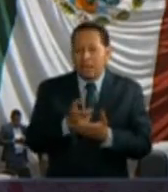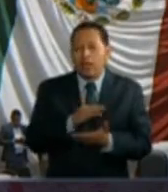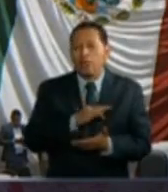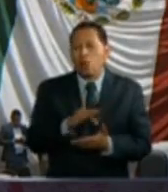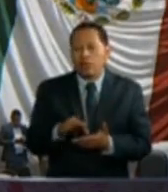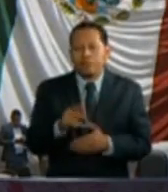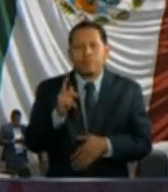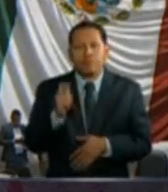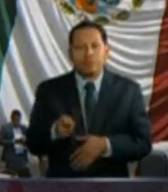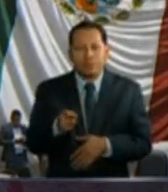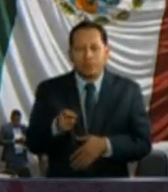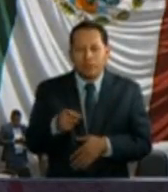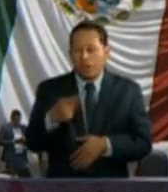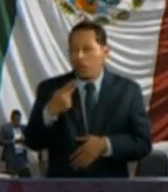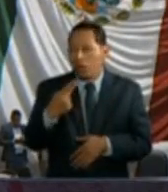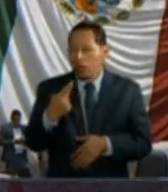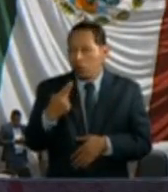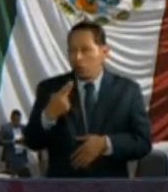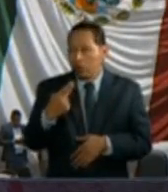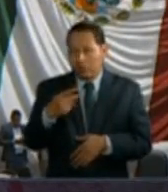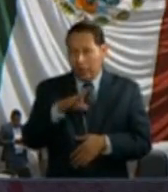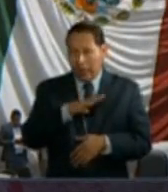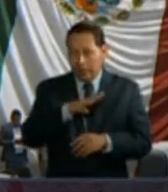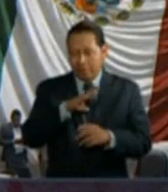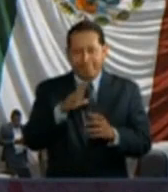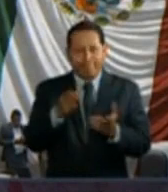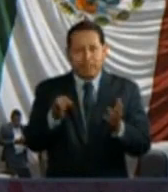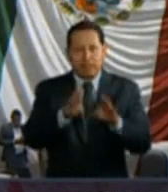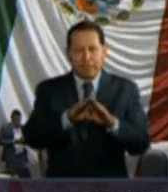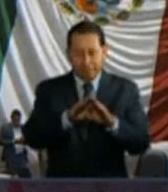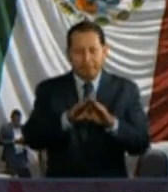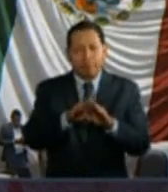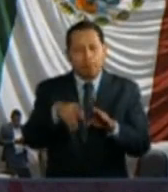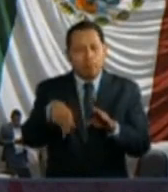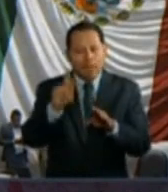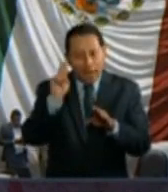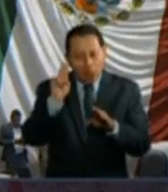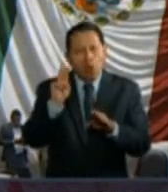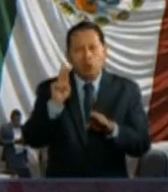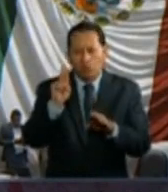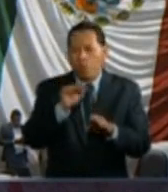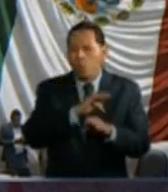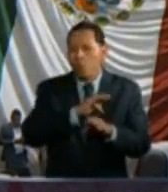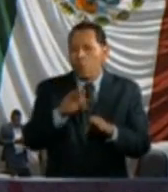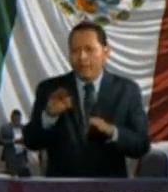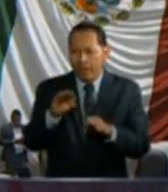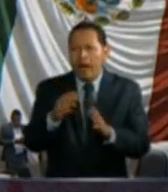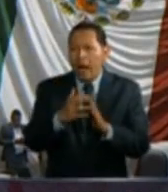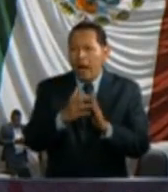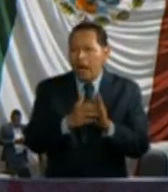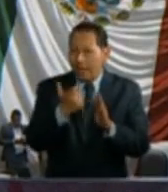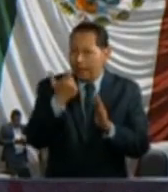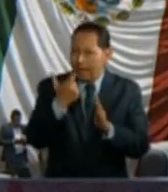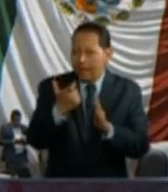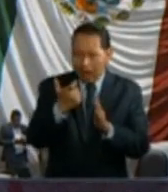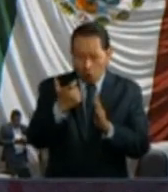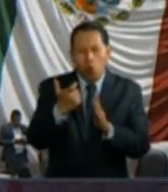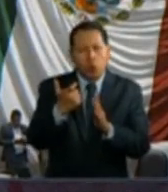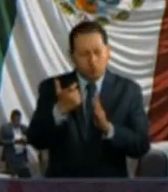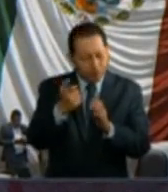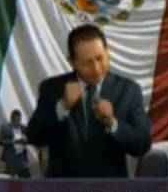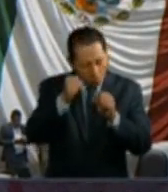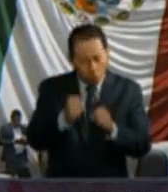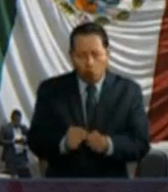fue retirada su operación, pero que se garantizó ese mínimo de ahorro de las